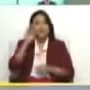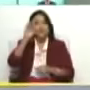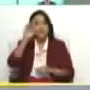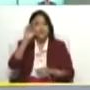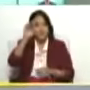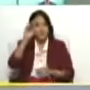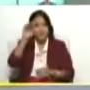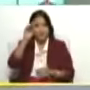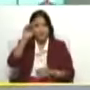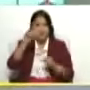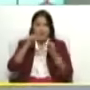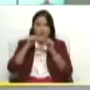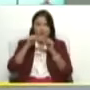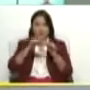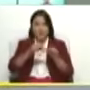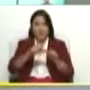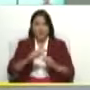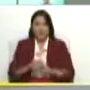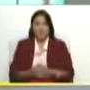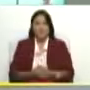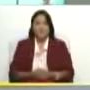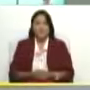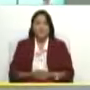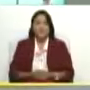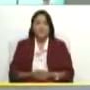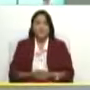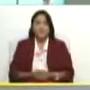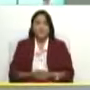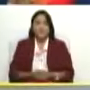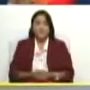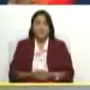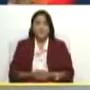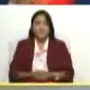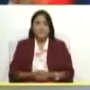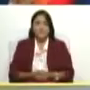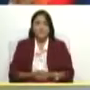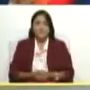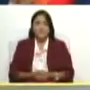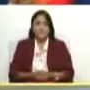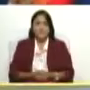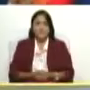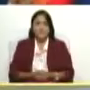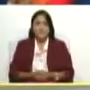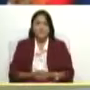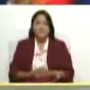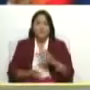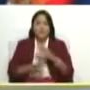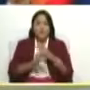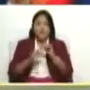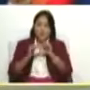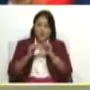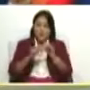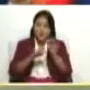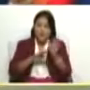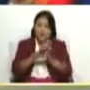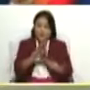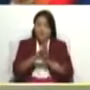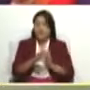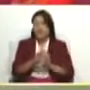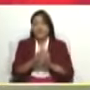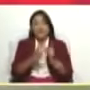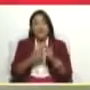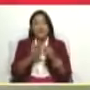todavía por recorrer les queda mucho camino por andar como dice el poeta y yo lo que les tengo que